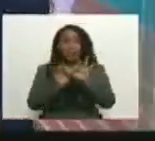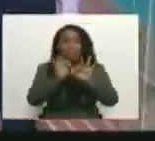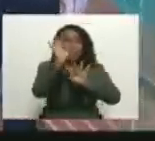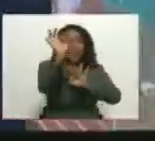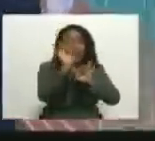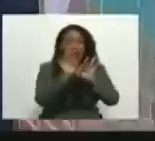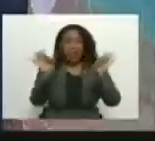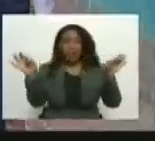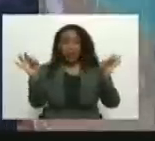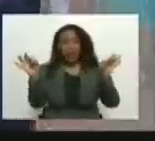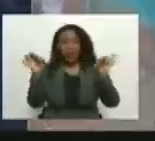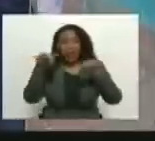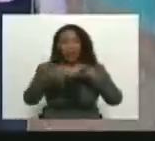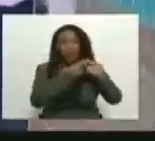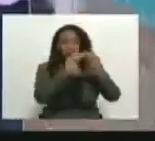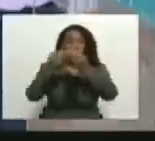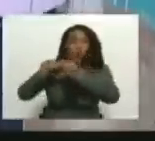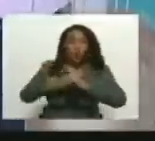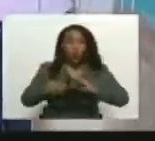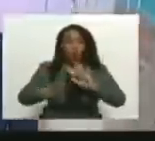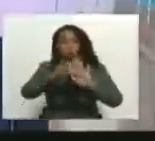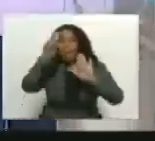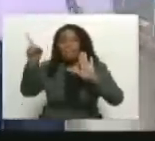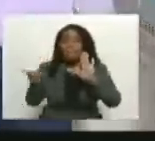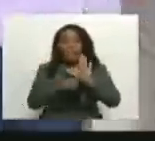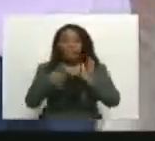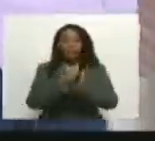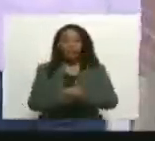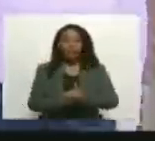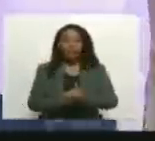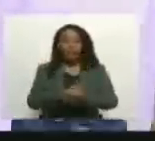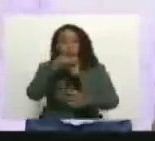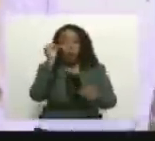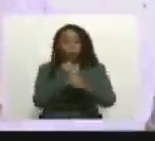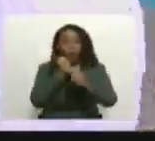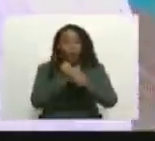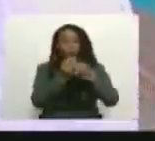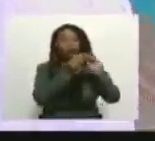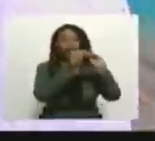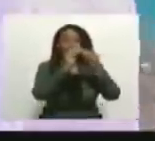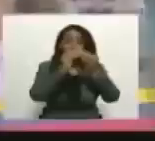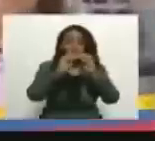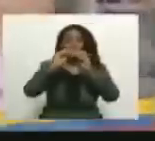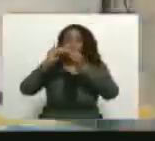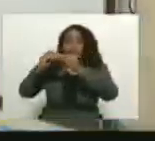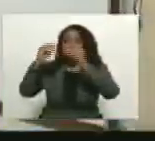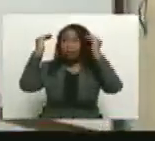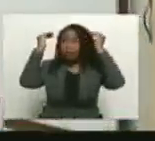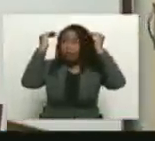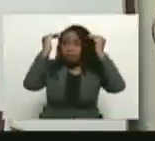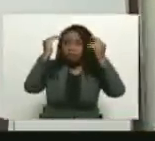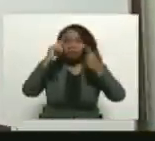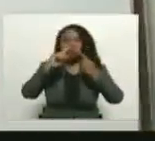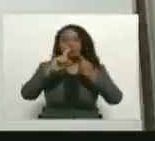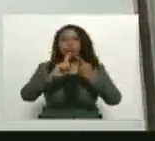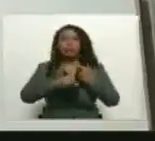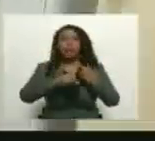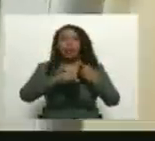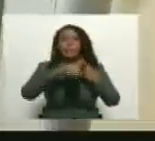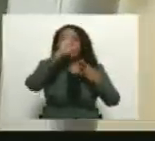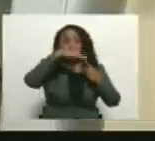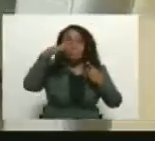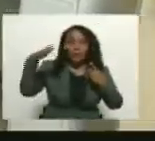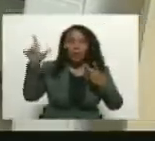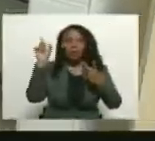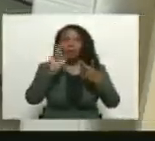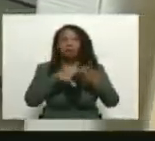cuadrados de construcción en su totalidad. Todos los trabajos de impermeabilización, todo lo que tiene que ver con